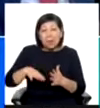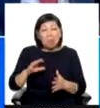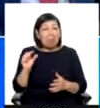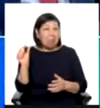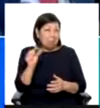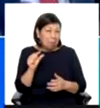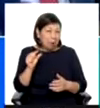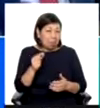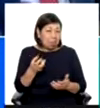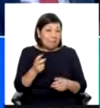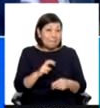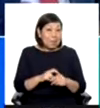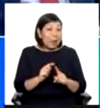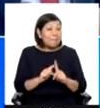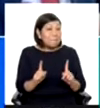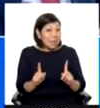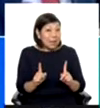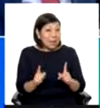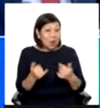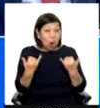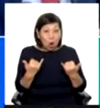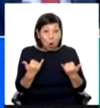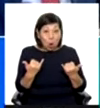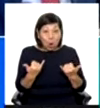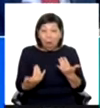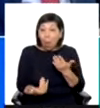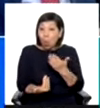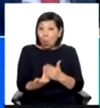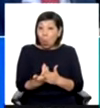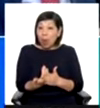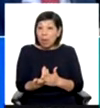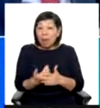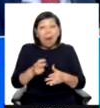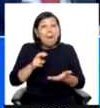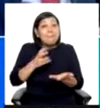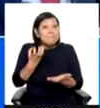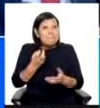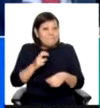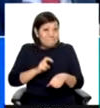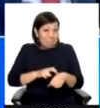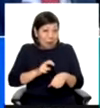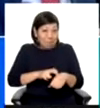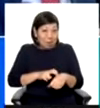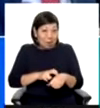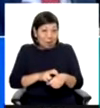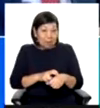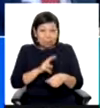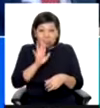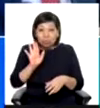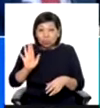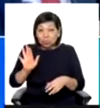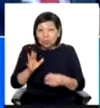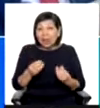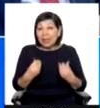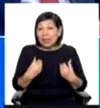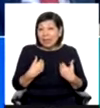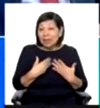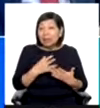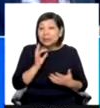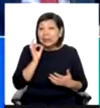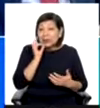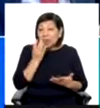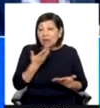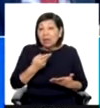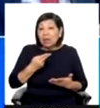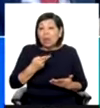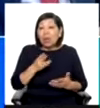muy barata, pero las papas que estamos sacando las tomamos en base a variedades nativas que son ricas en